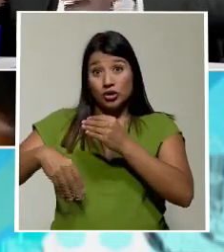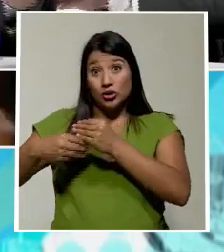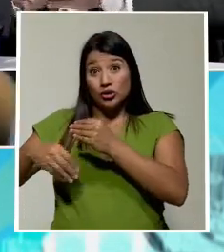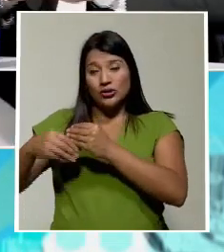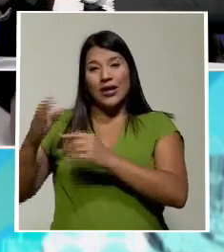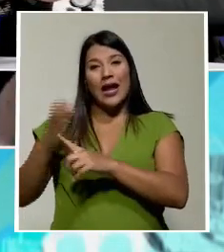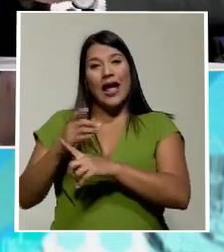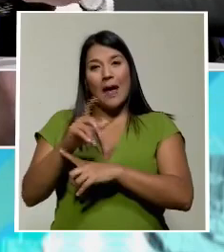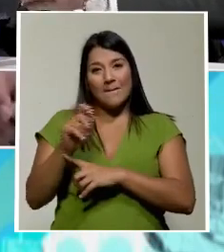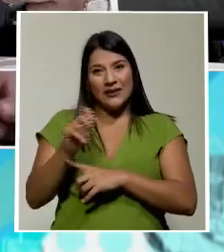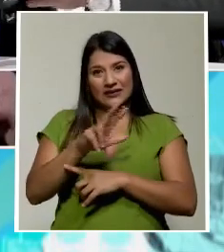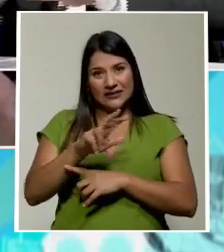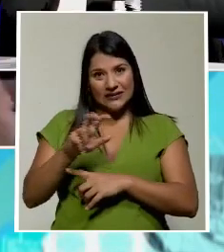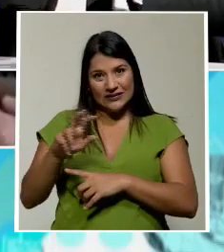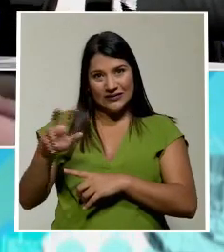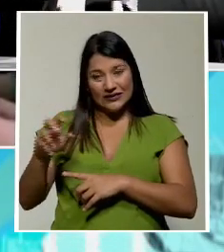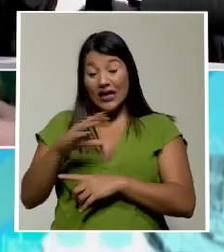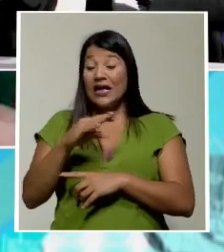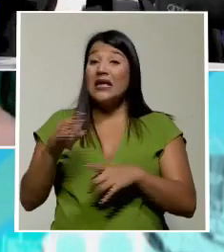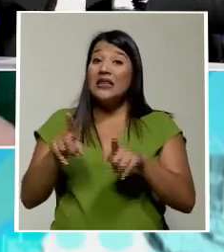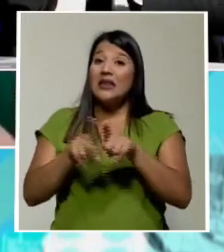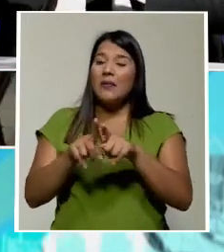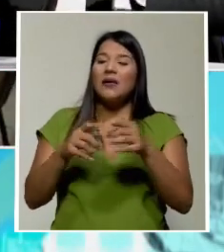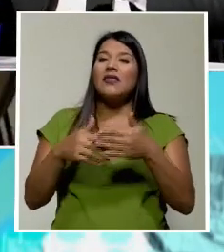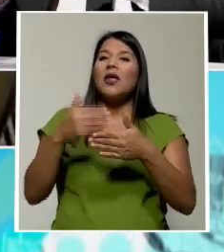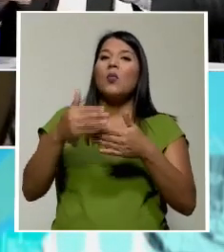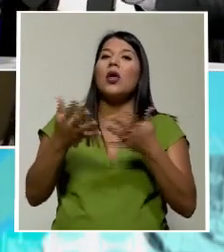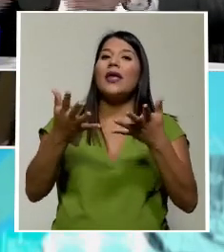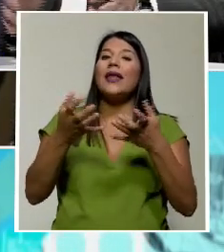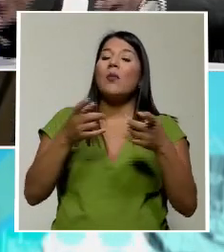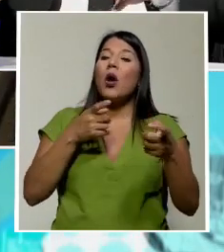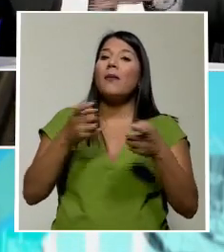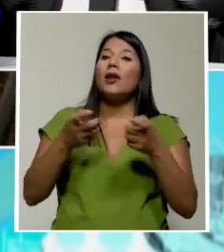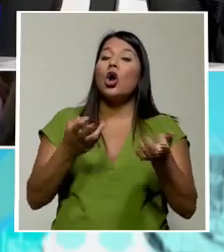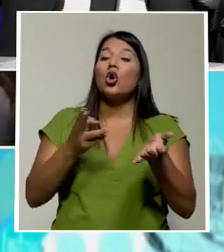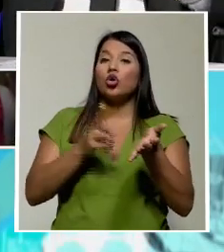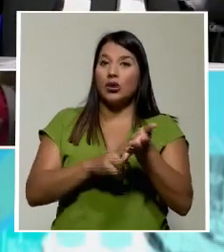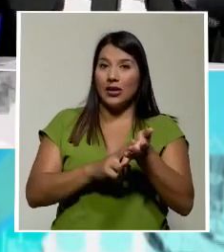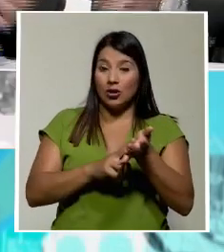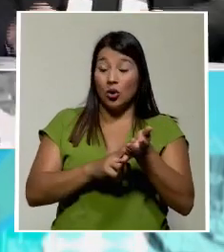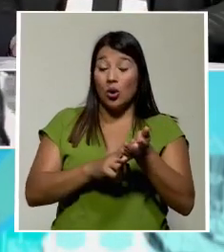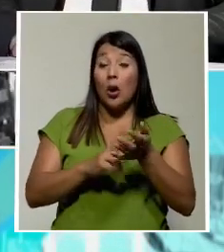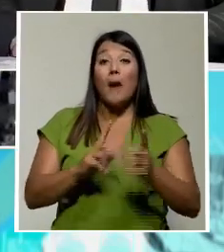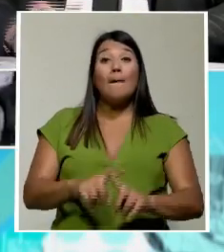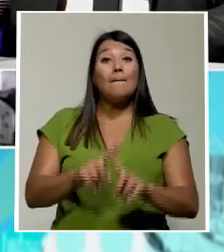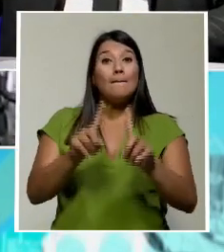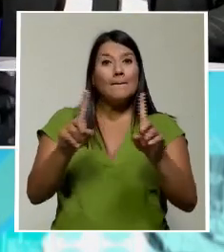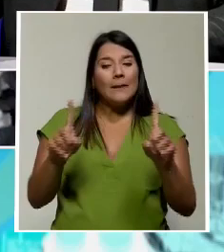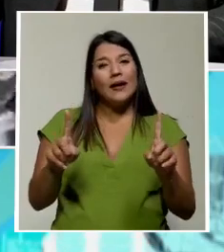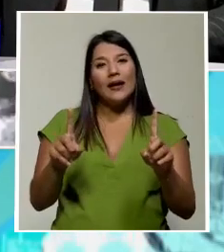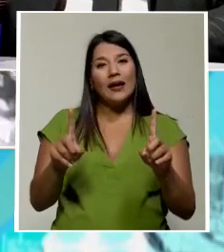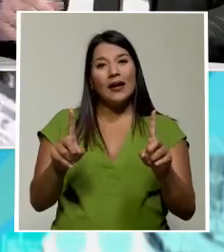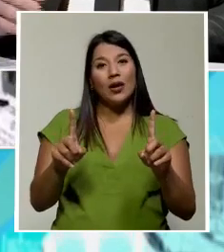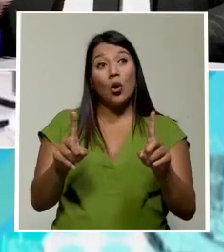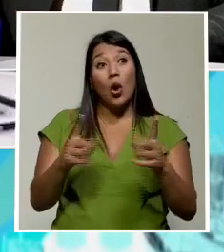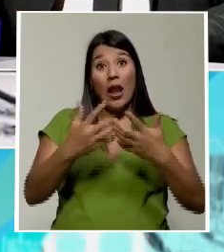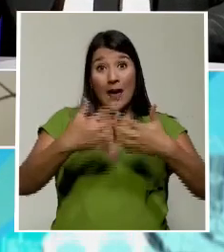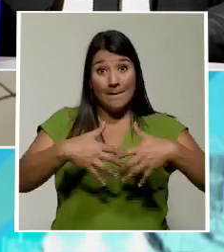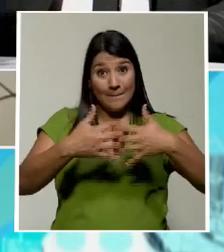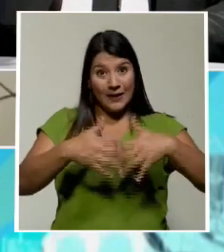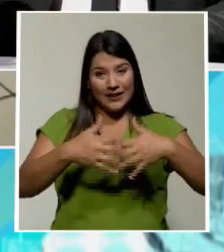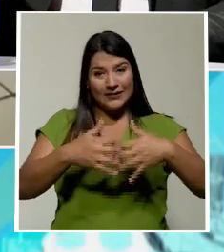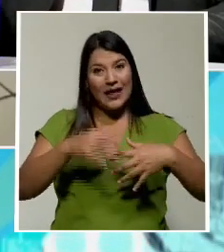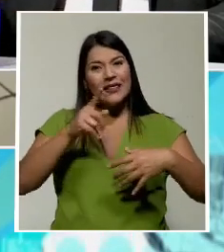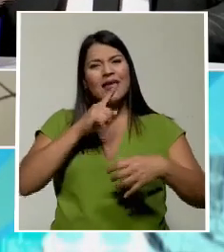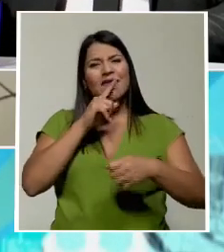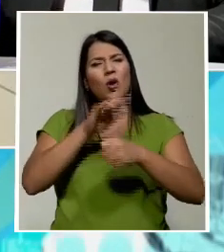posteriormente en la etapa de operación plena pues íbamos a administrar este contrato velando porque el contratista que fuera escogido pues